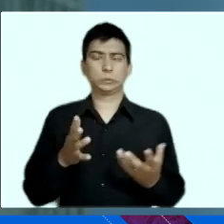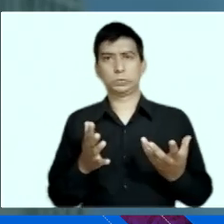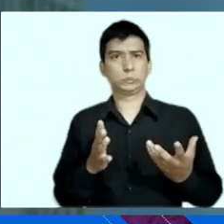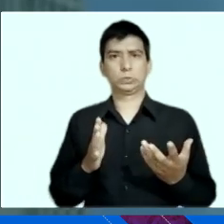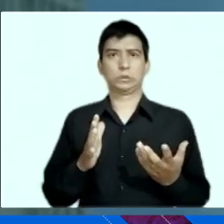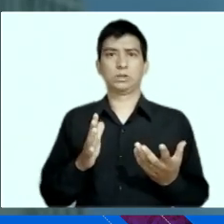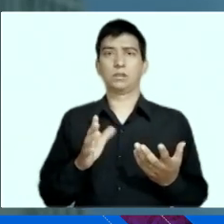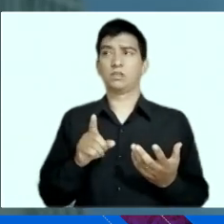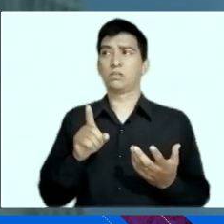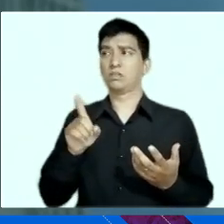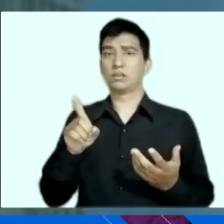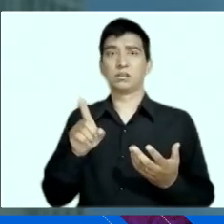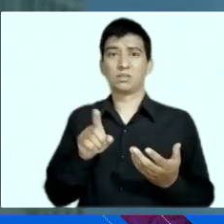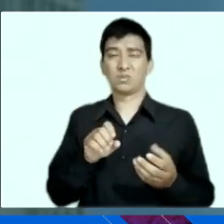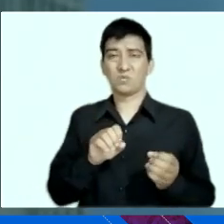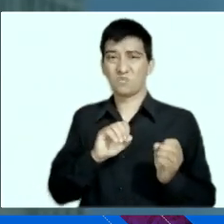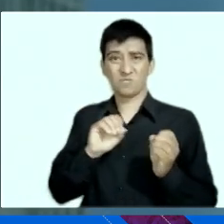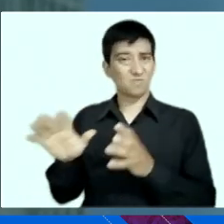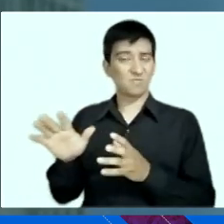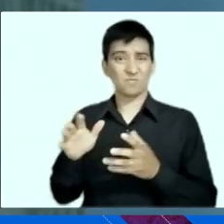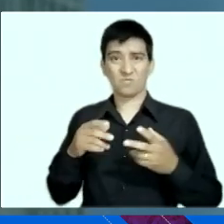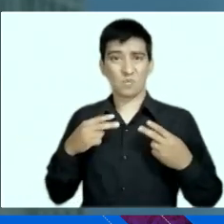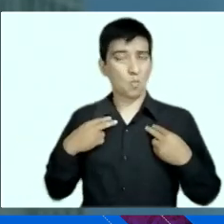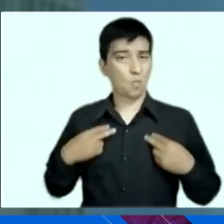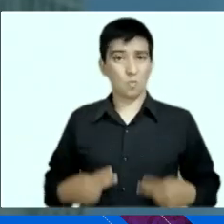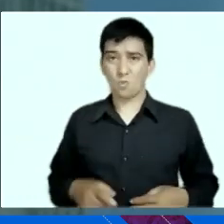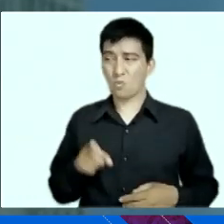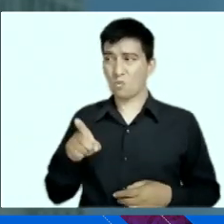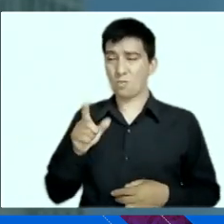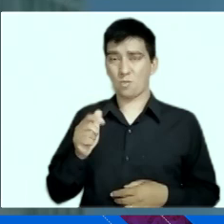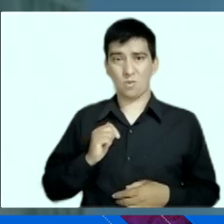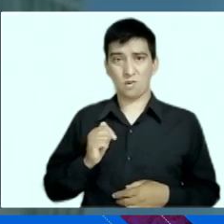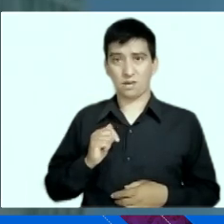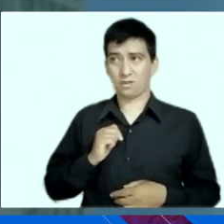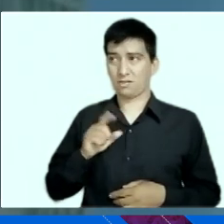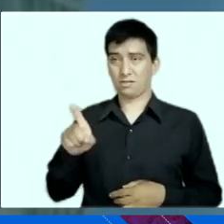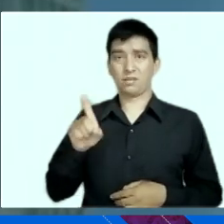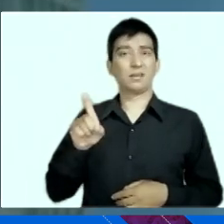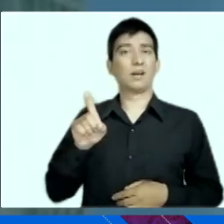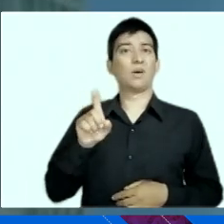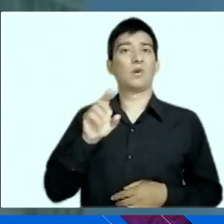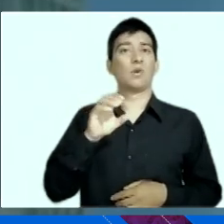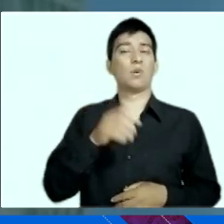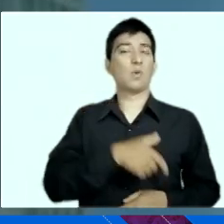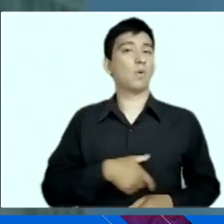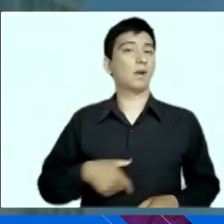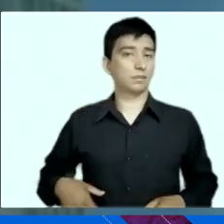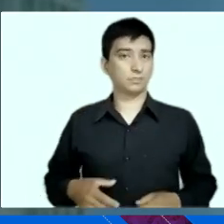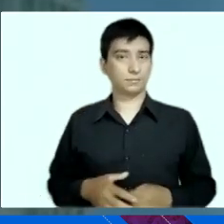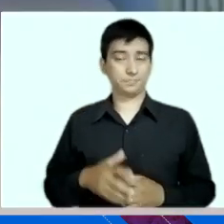cuerpo en el centro de alto rendimiento de lo que hoy conocemos G. como Villa Olimpia. Te cuéntalo, G. Sí. Vos sabés